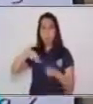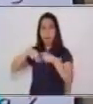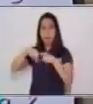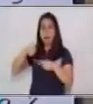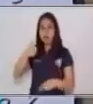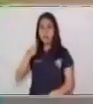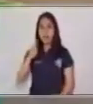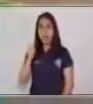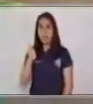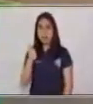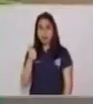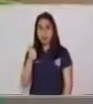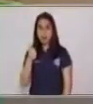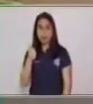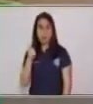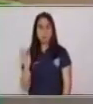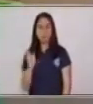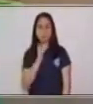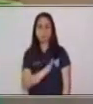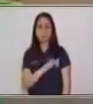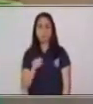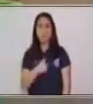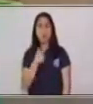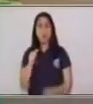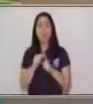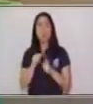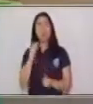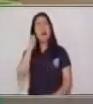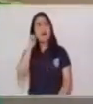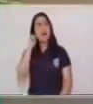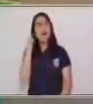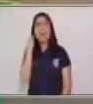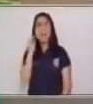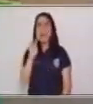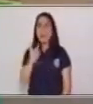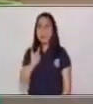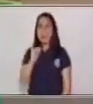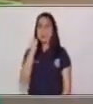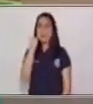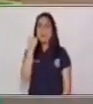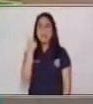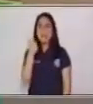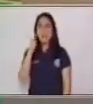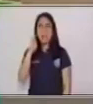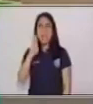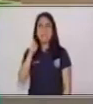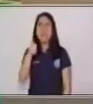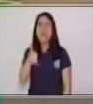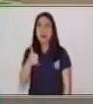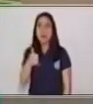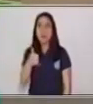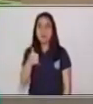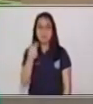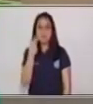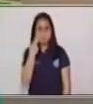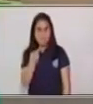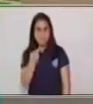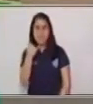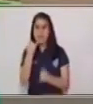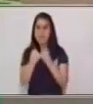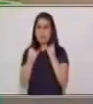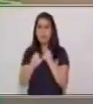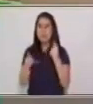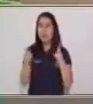aban. Ahí existe una rima. Por lo tanto, aquí cumple con todas sus partes. ¿Cuál es la primera parte?